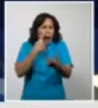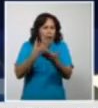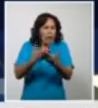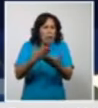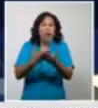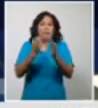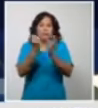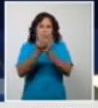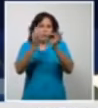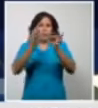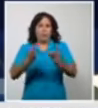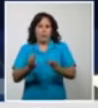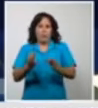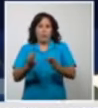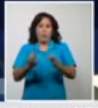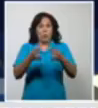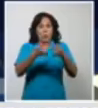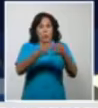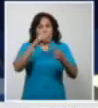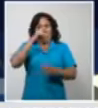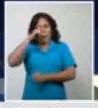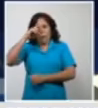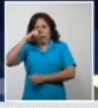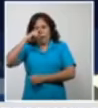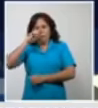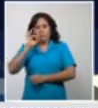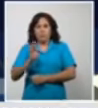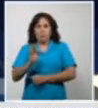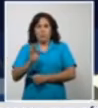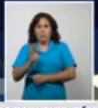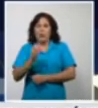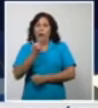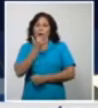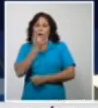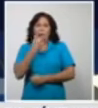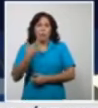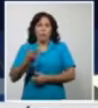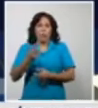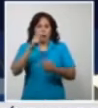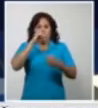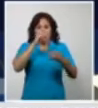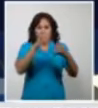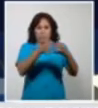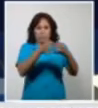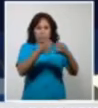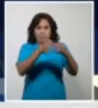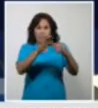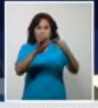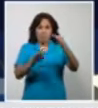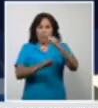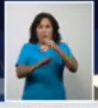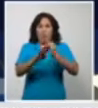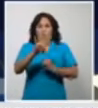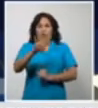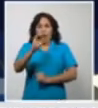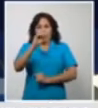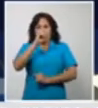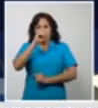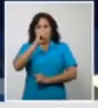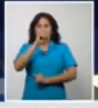Por grupos de edades, los los más afectados fueron los menores de 40 años con 5,